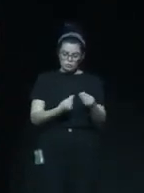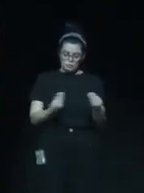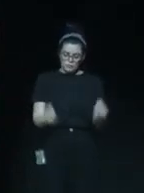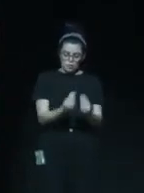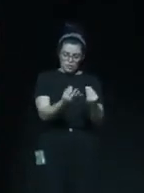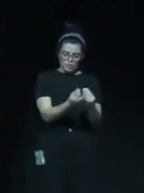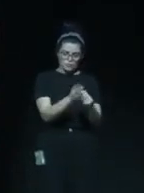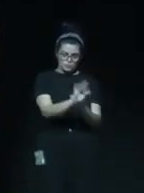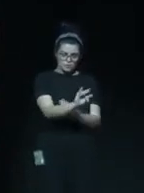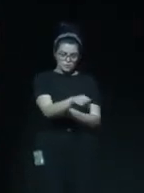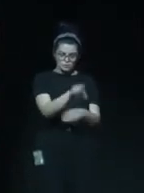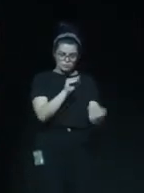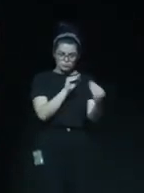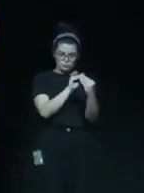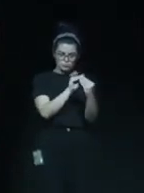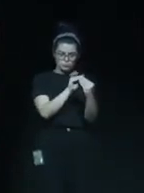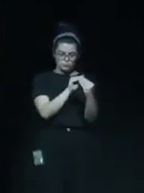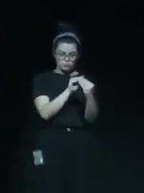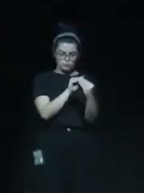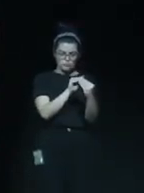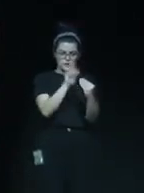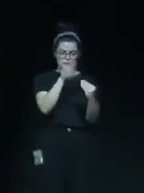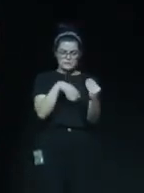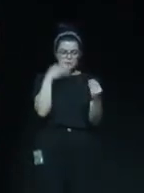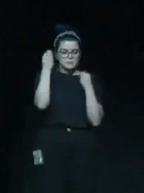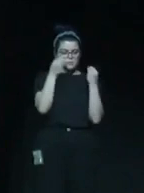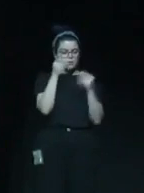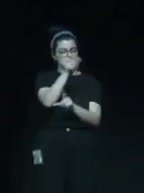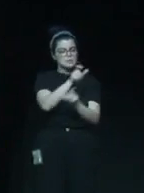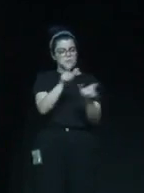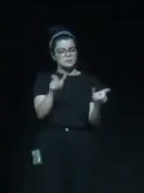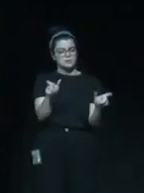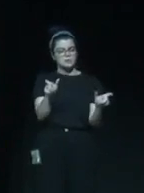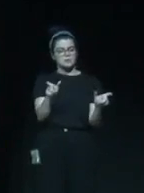Por otra parte, pienso que las personas que nos están hablando...